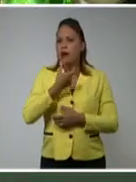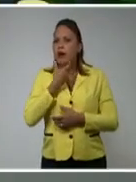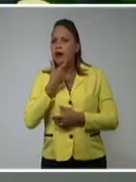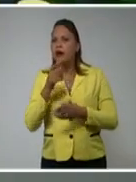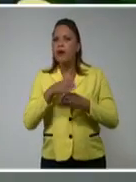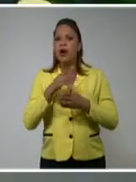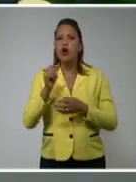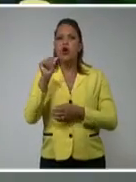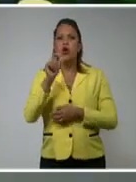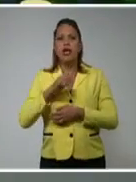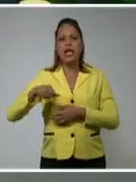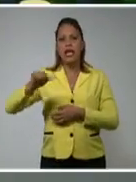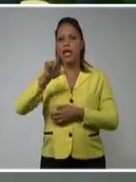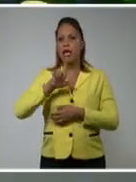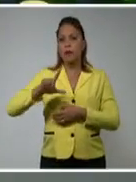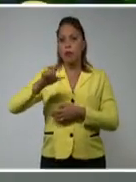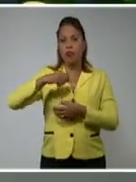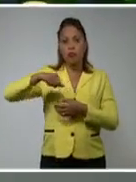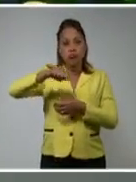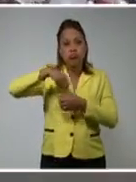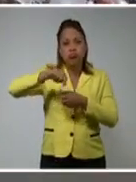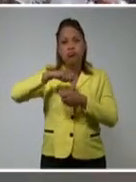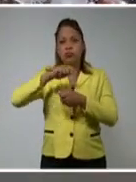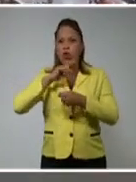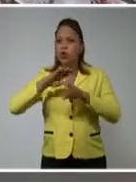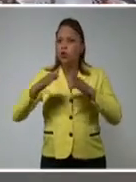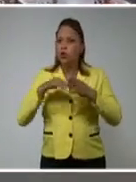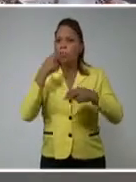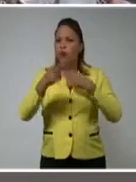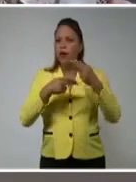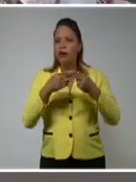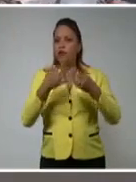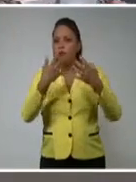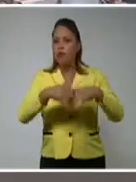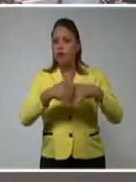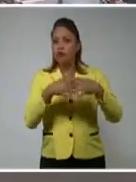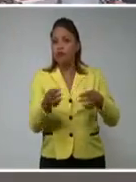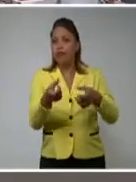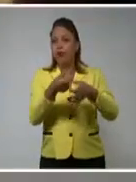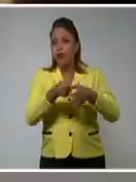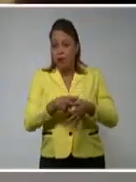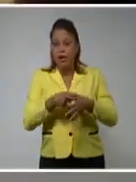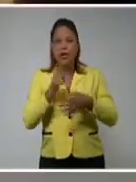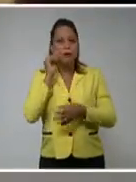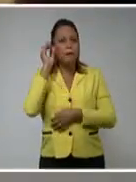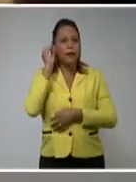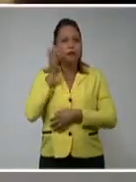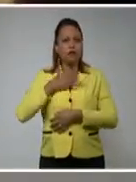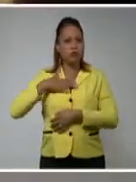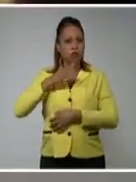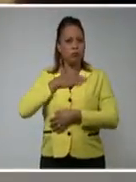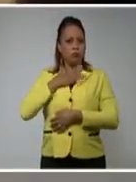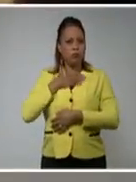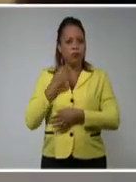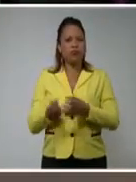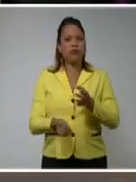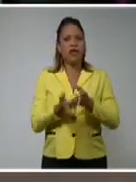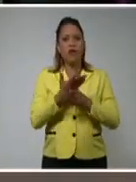y vegetales frescos, cultivados y procesados en una mini industria que por inventiva propia creó en su finca La